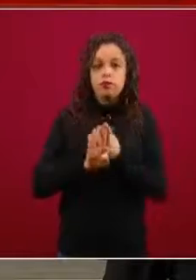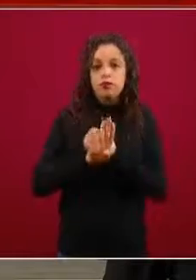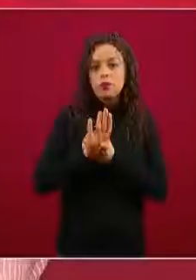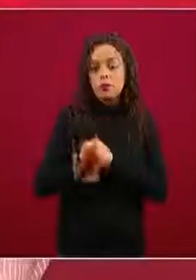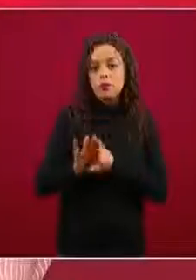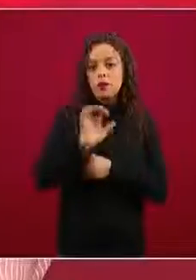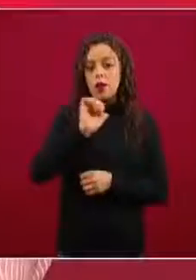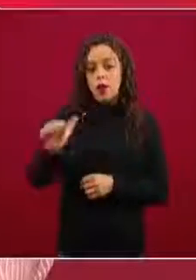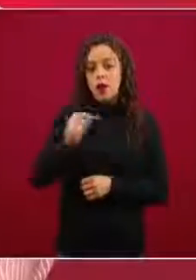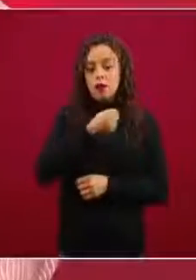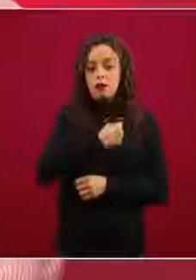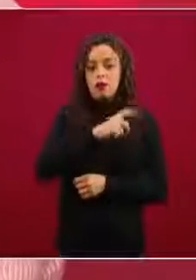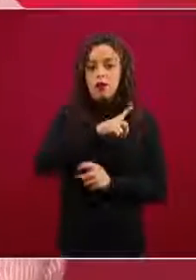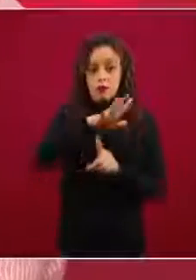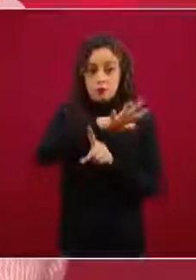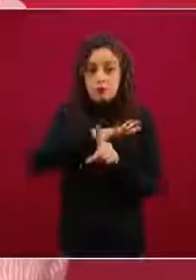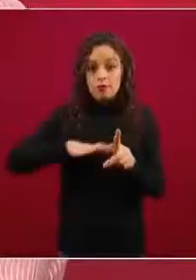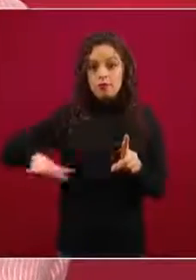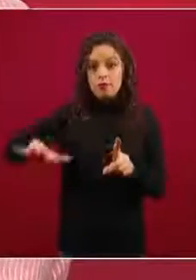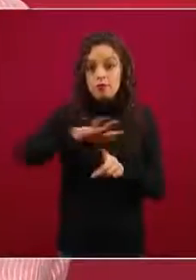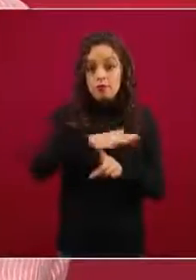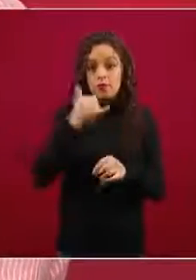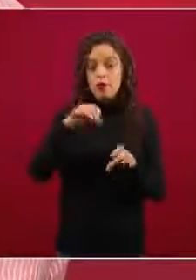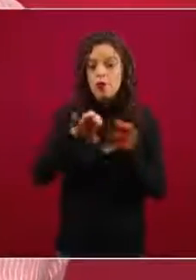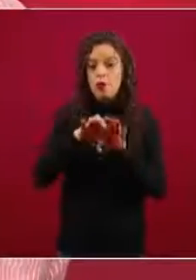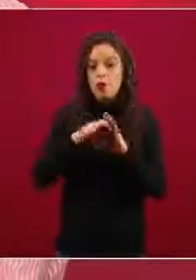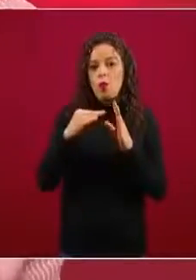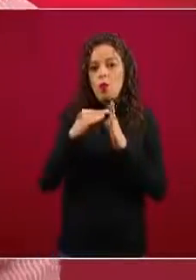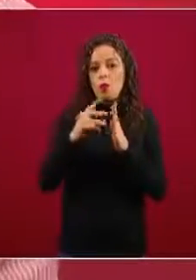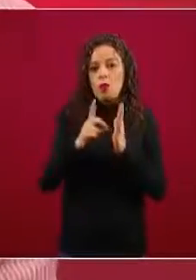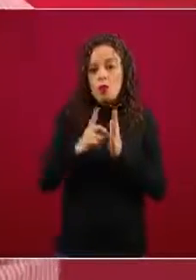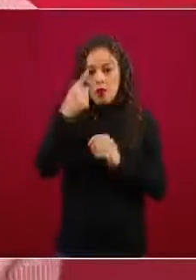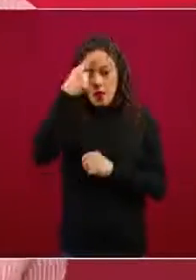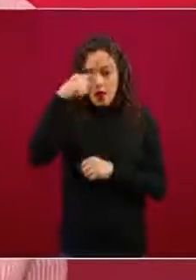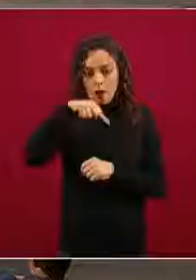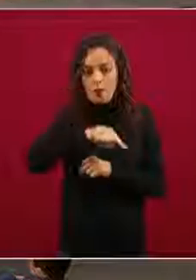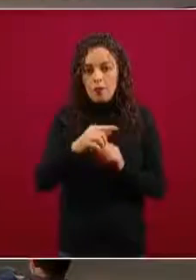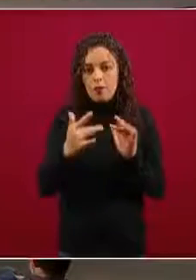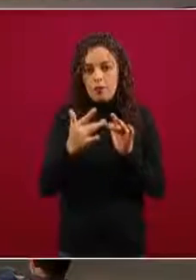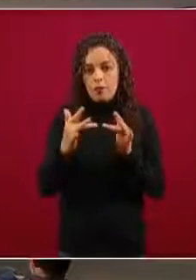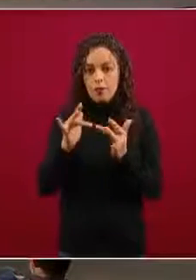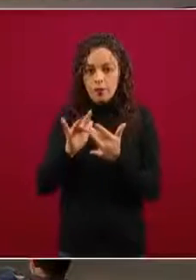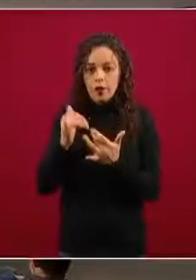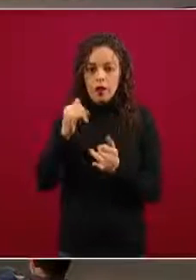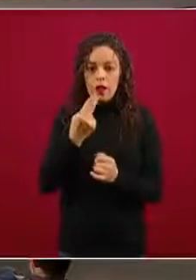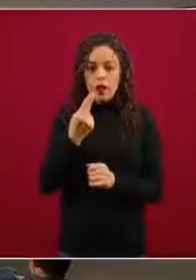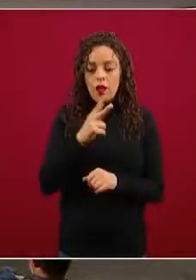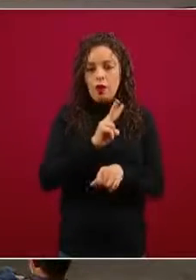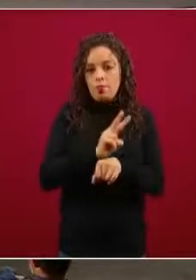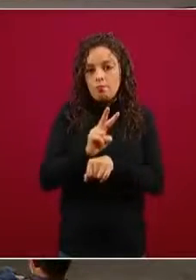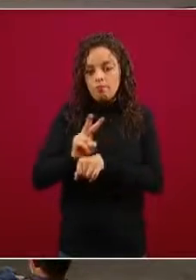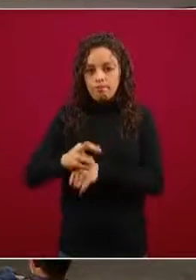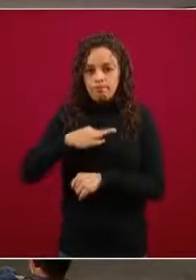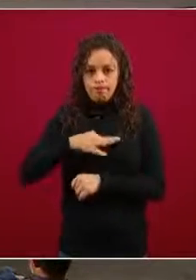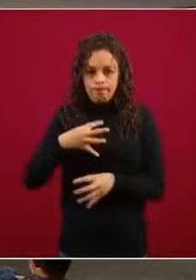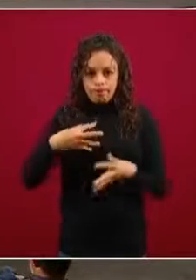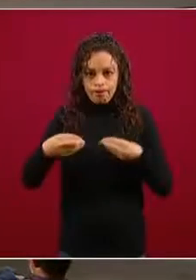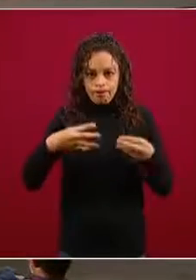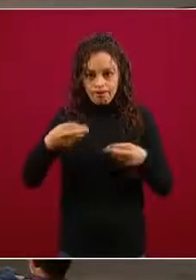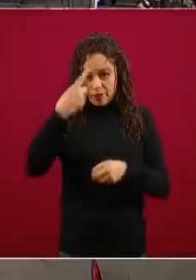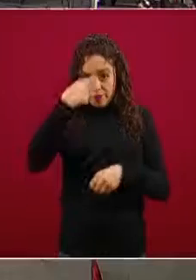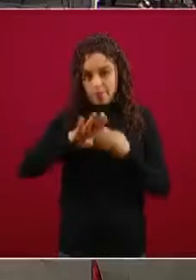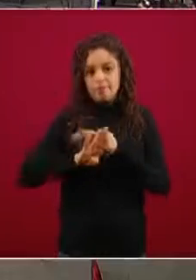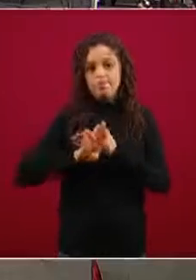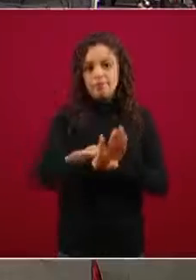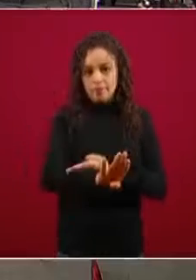y el mecanismo de estudio de caso y contactos como el elemento de vigilancia epidemiológica de la contención.